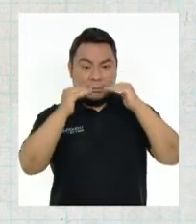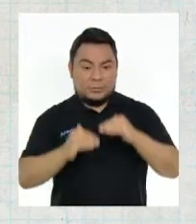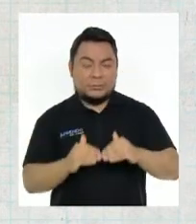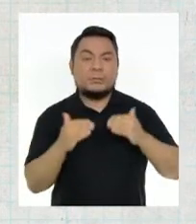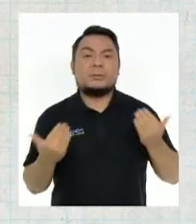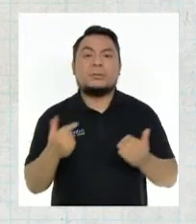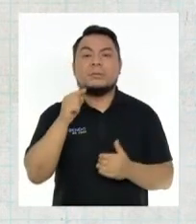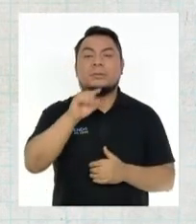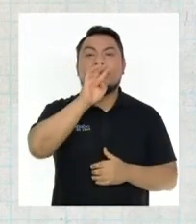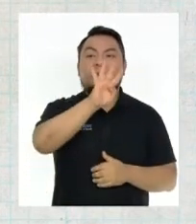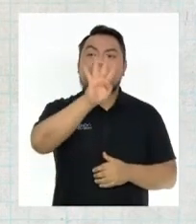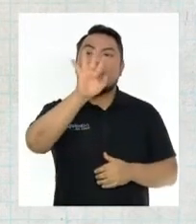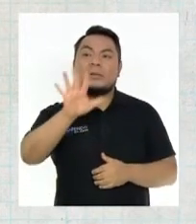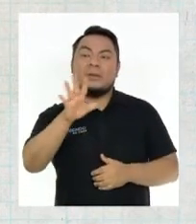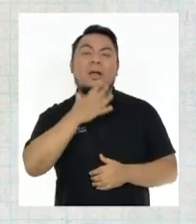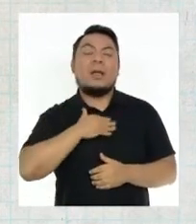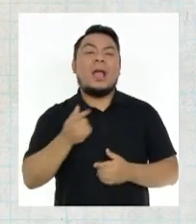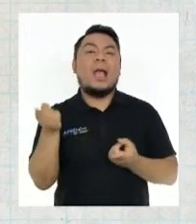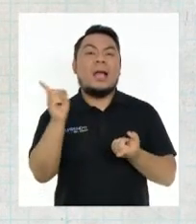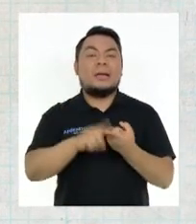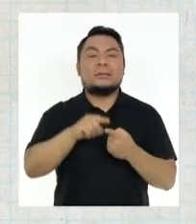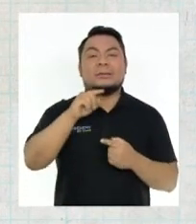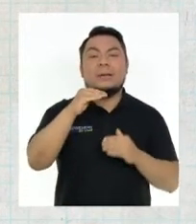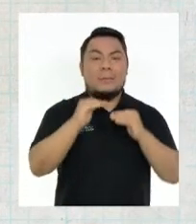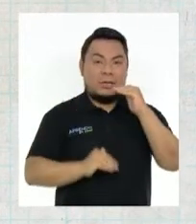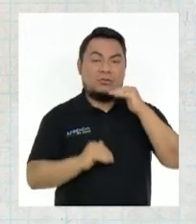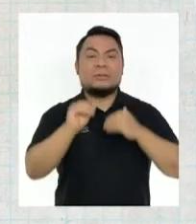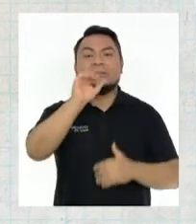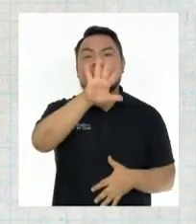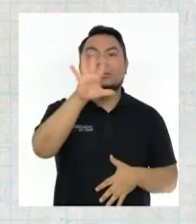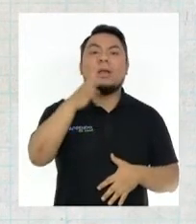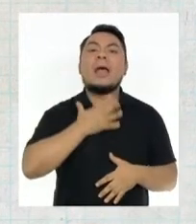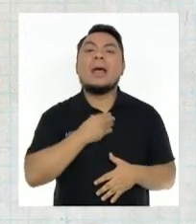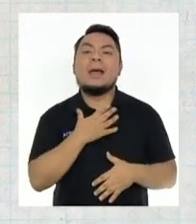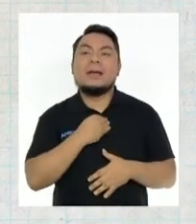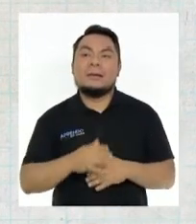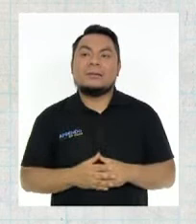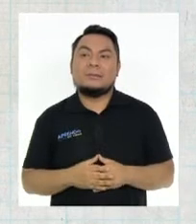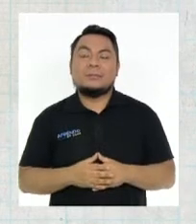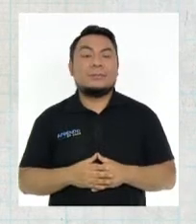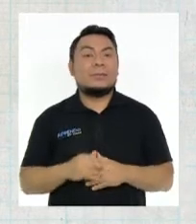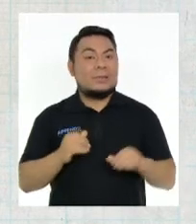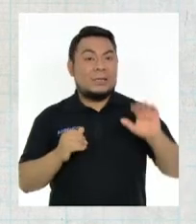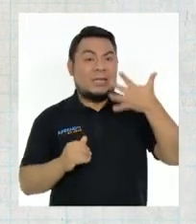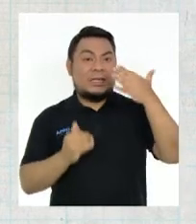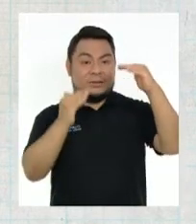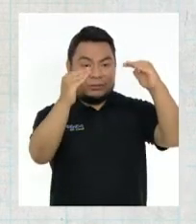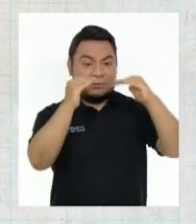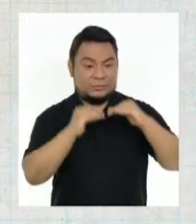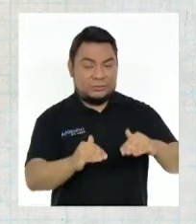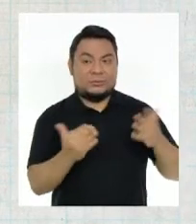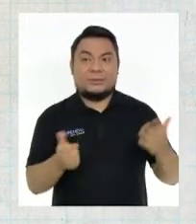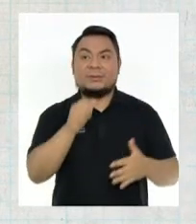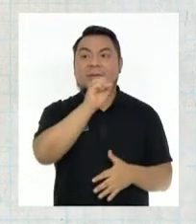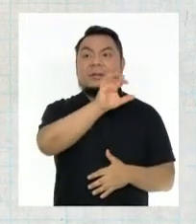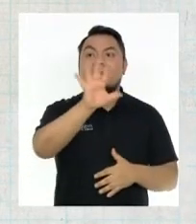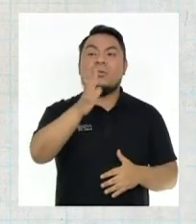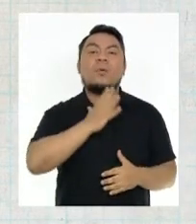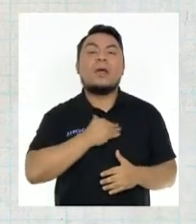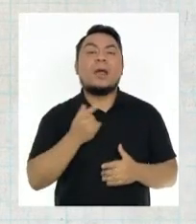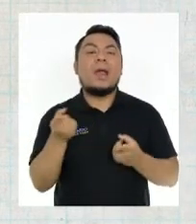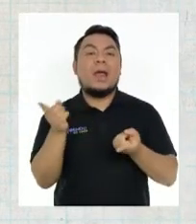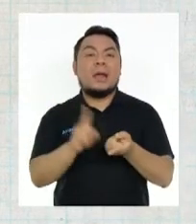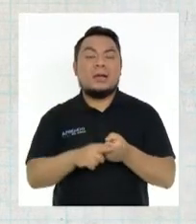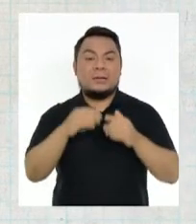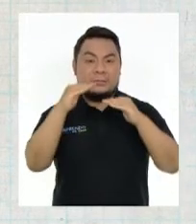intervalo, desde los 45 años hasta los menores de 55. En el quinto intervalo, desde los 55 años